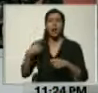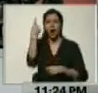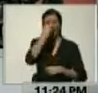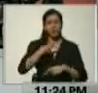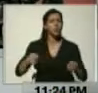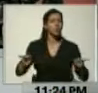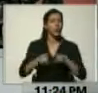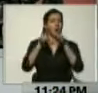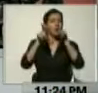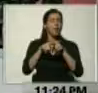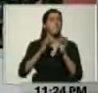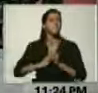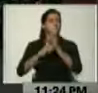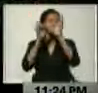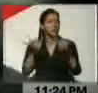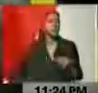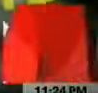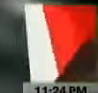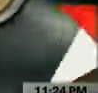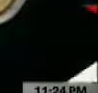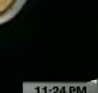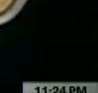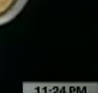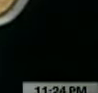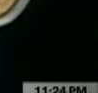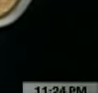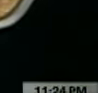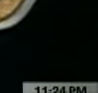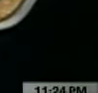tenemos? Mándalo.